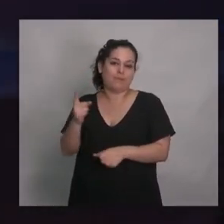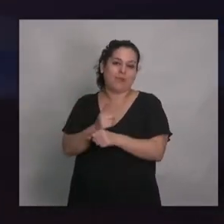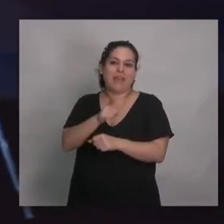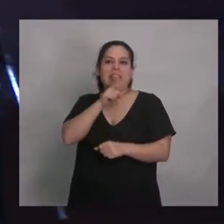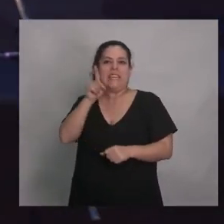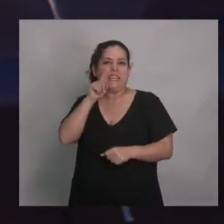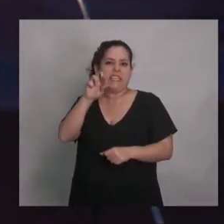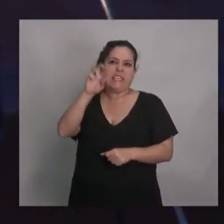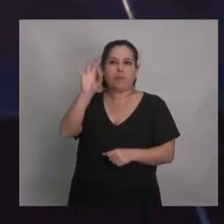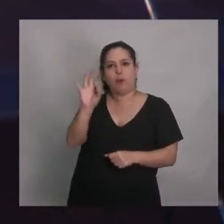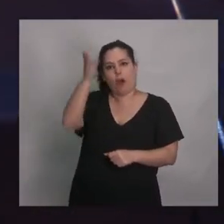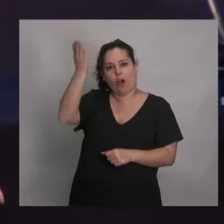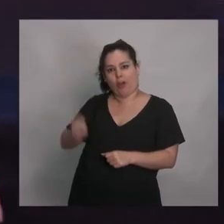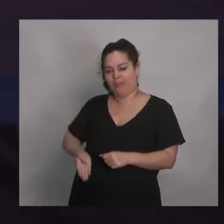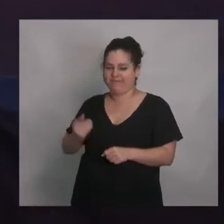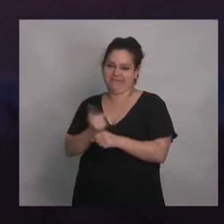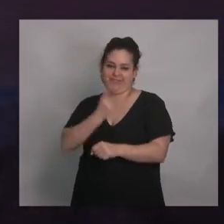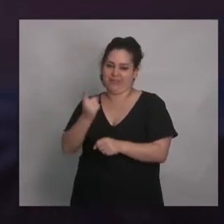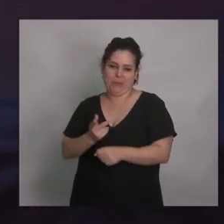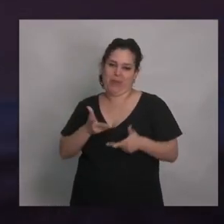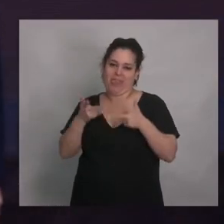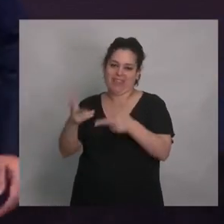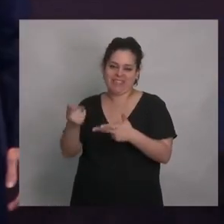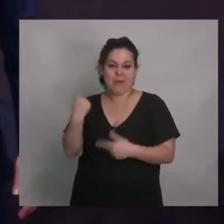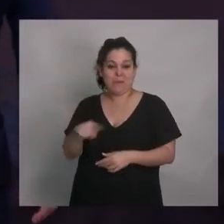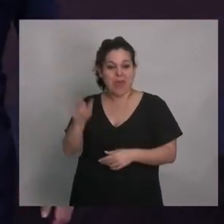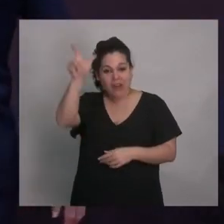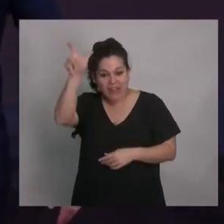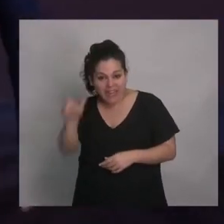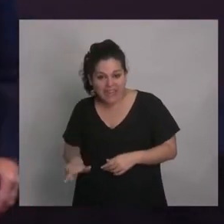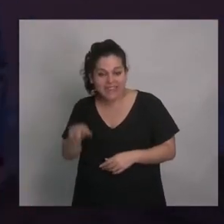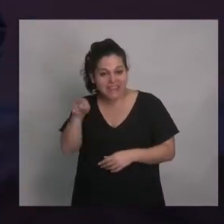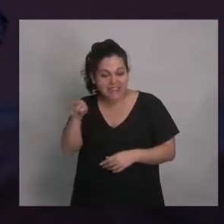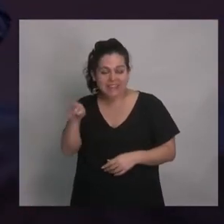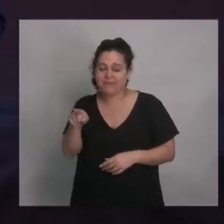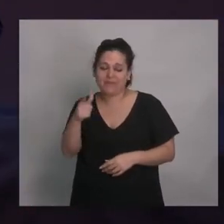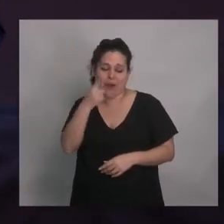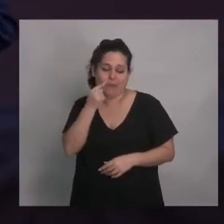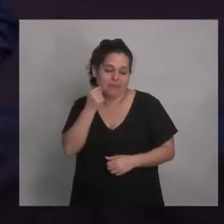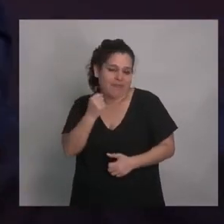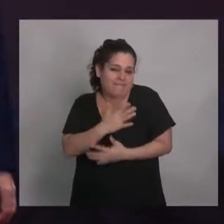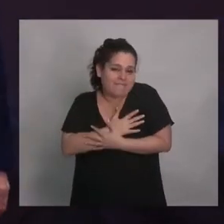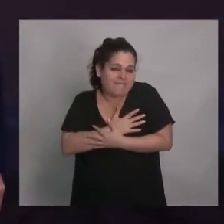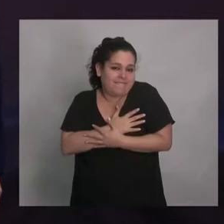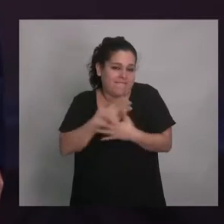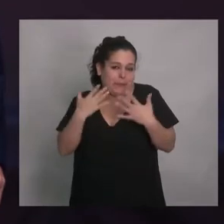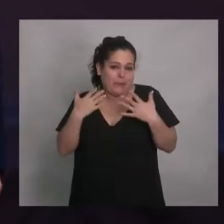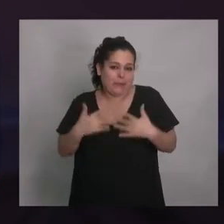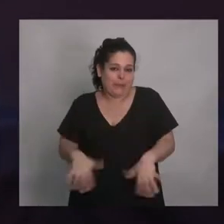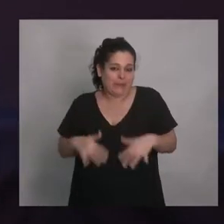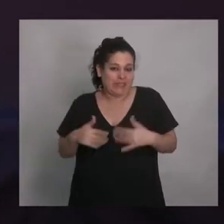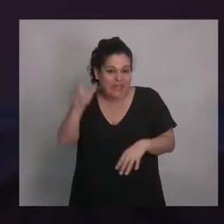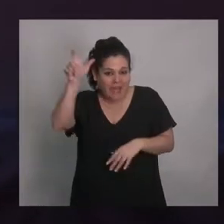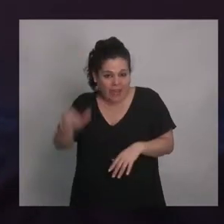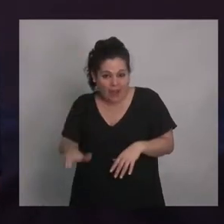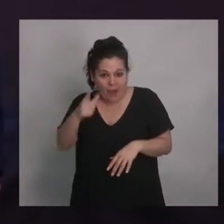decir tipo un embajador pero este es un tipazo este tipo además